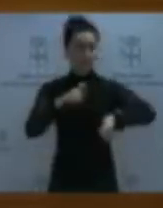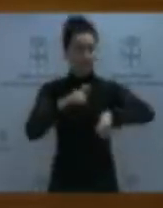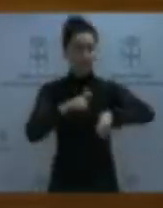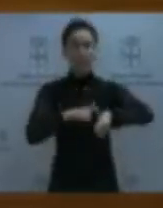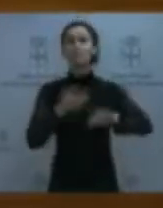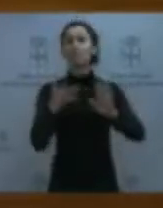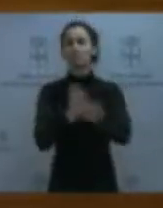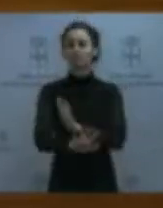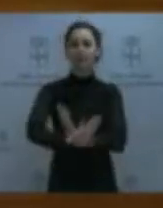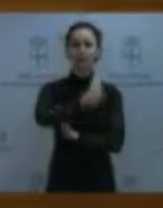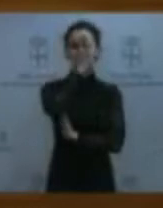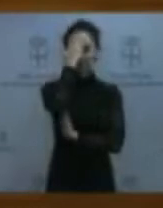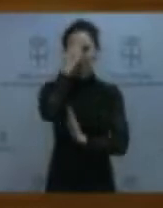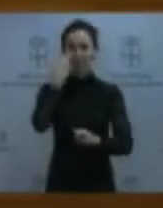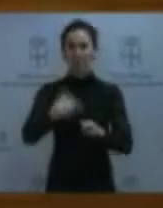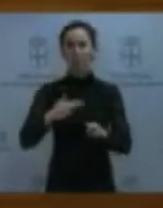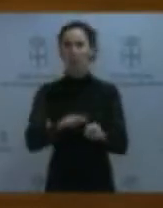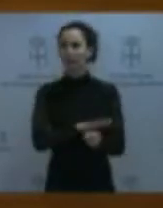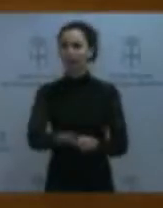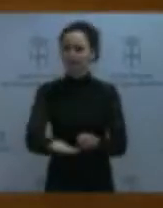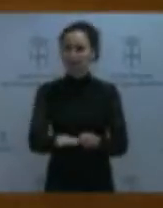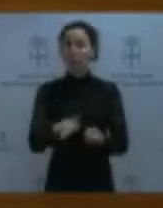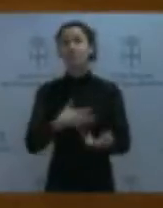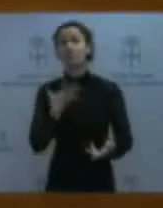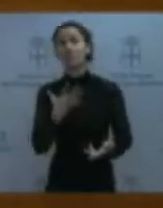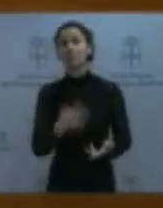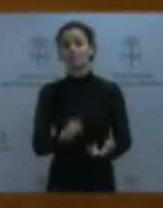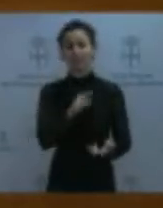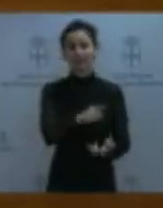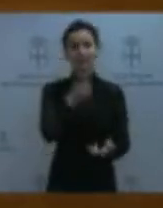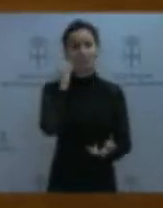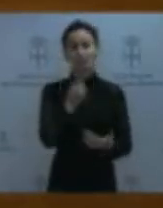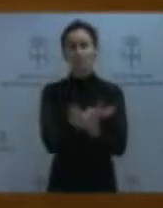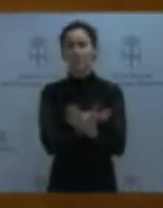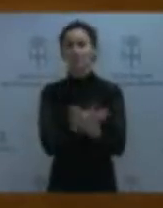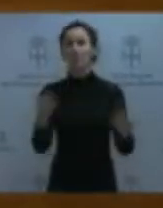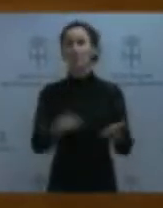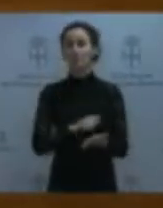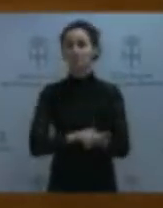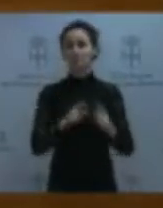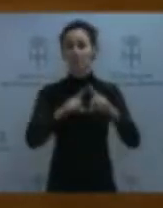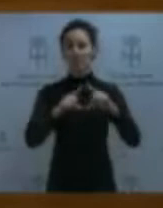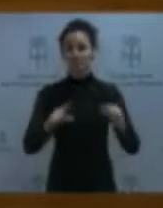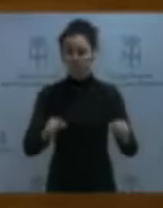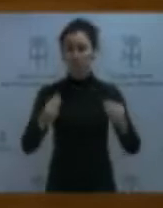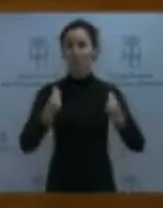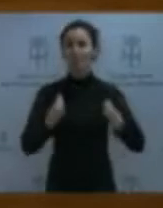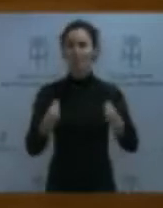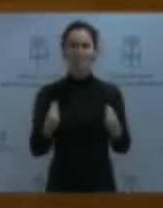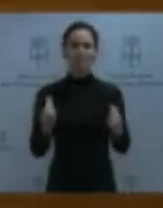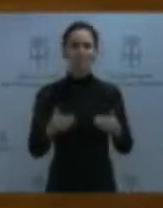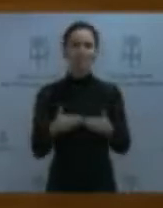clave en política y quizás a usted solo le queden 19 meses, pero a los asturianos y a las asturianas nos queda mucho más por